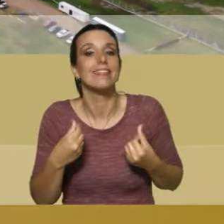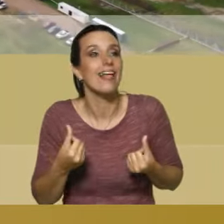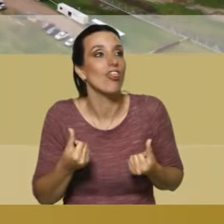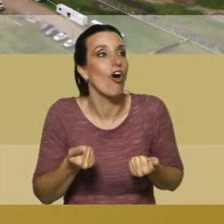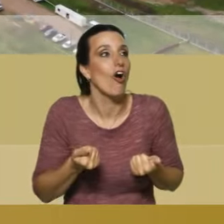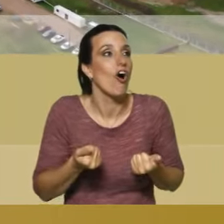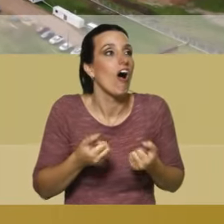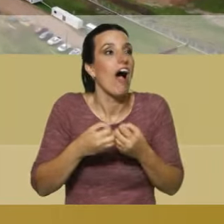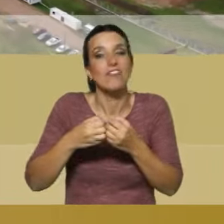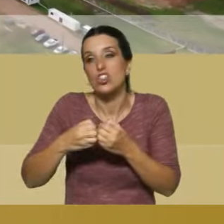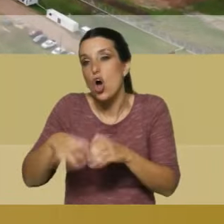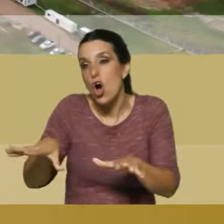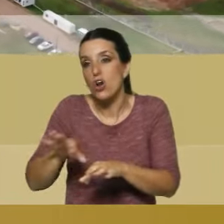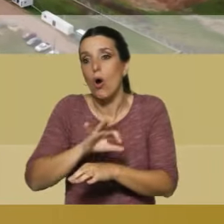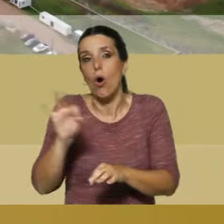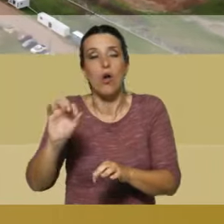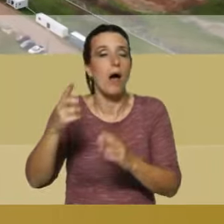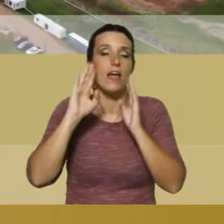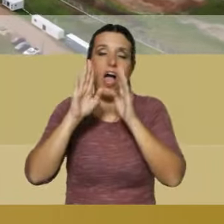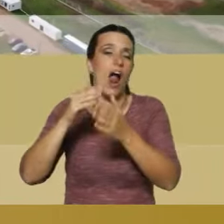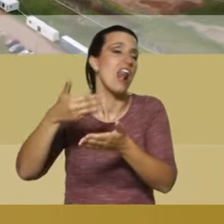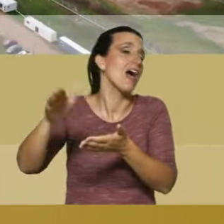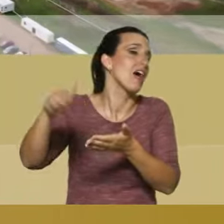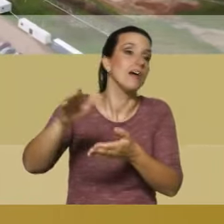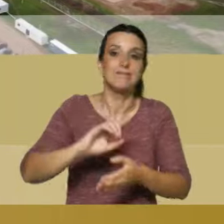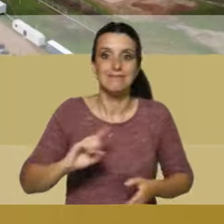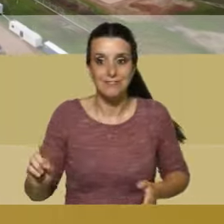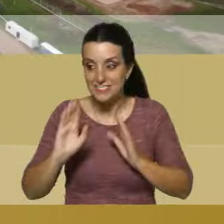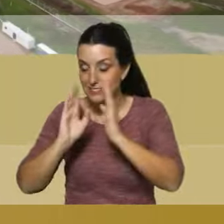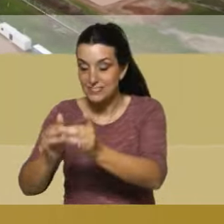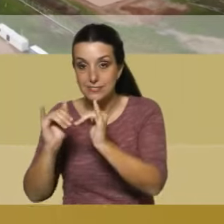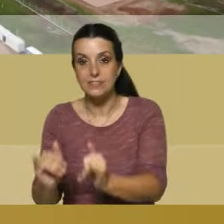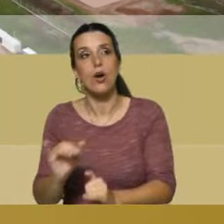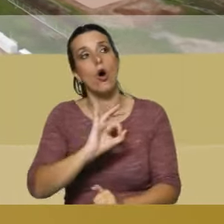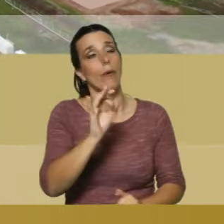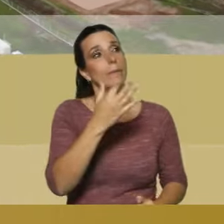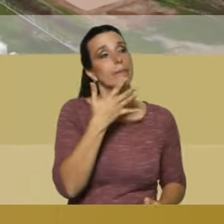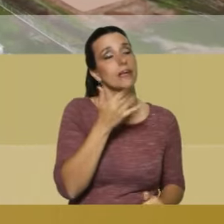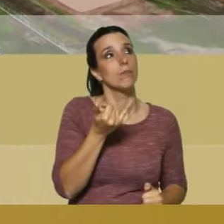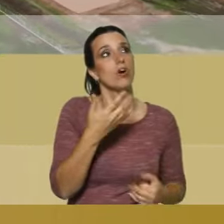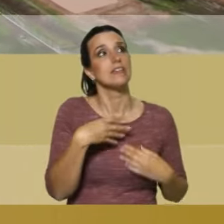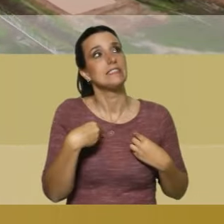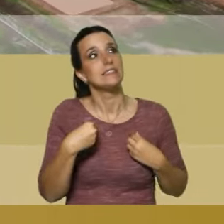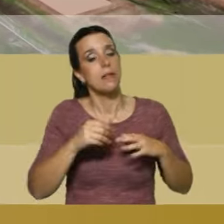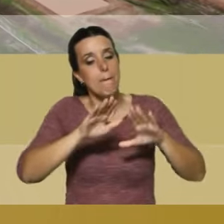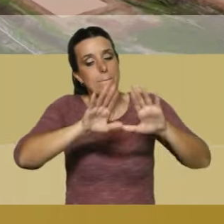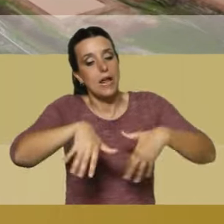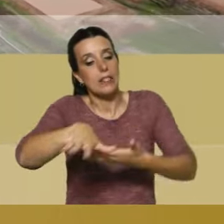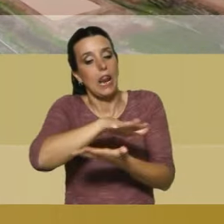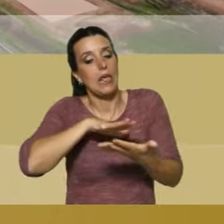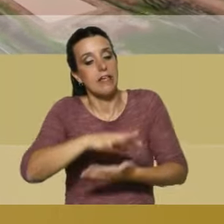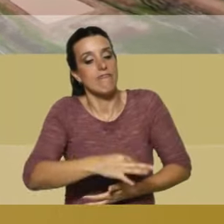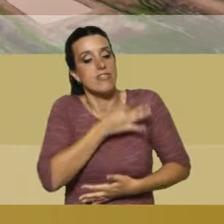sentimiento de abandono por lo menos que no se le preste tanta atención habla de la pertenencia a un lugar y la